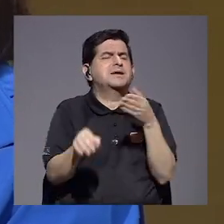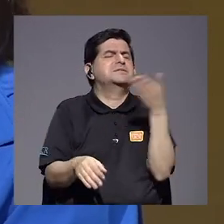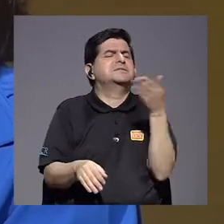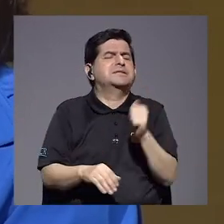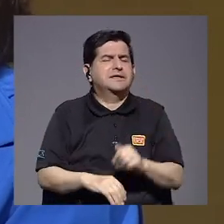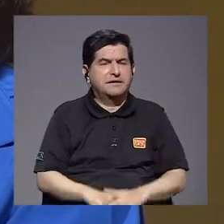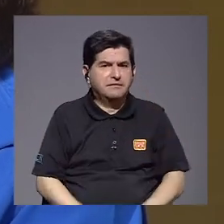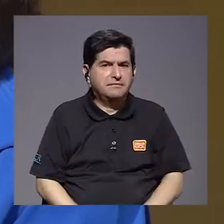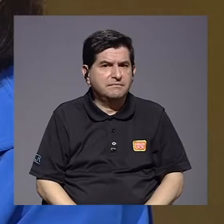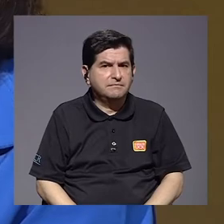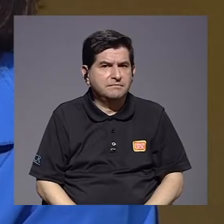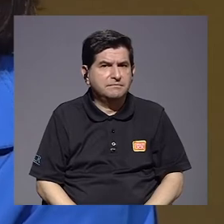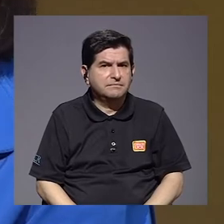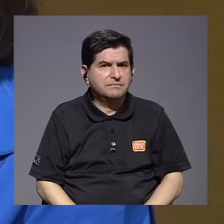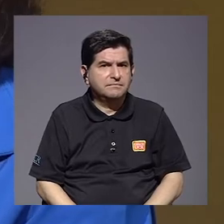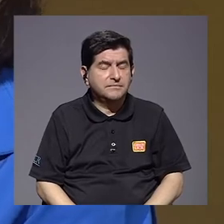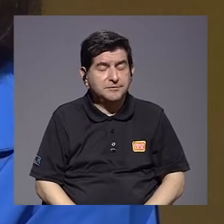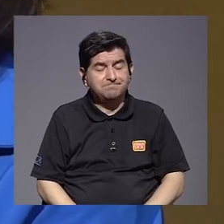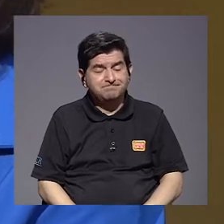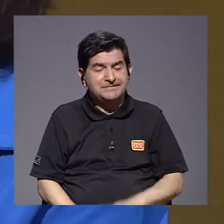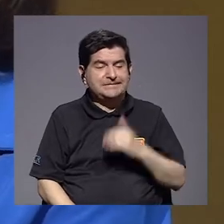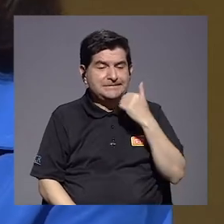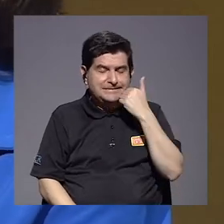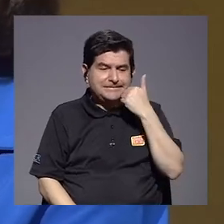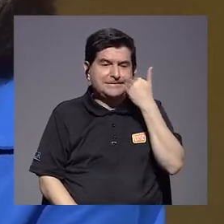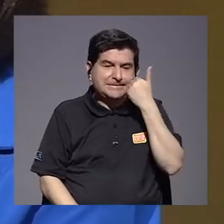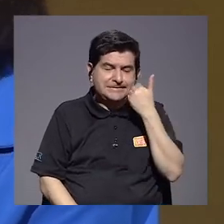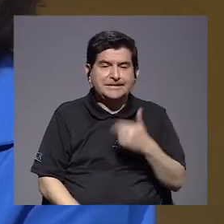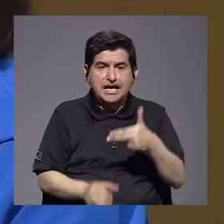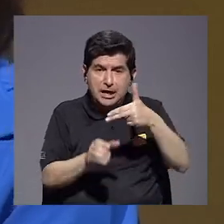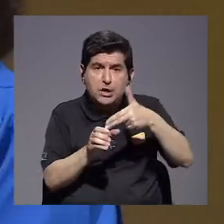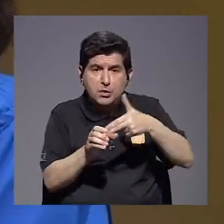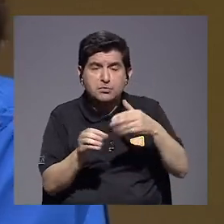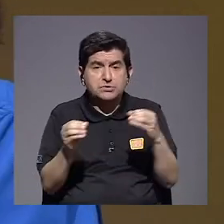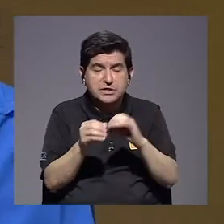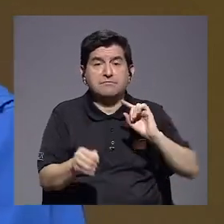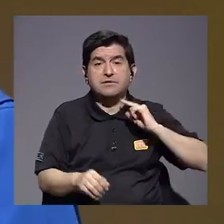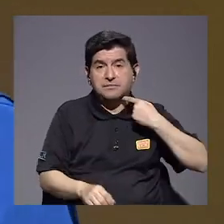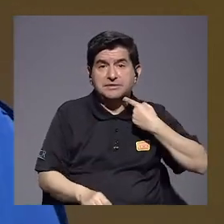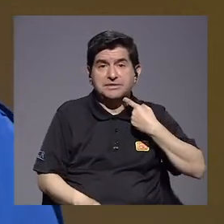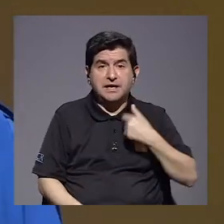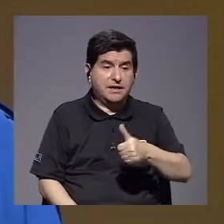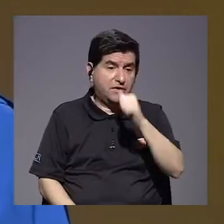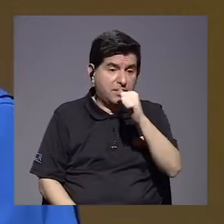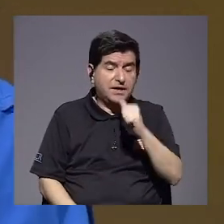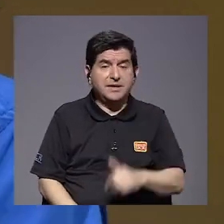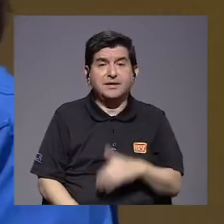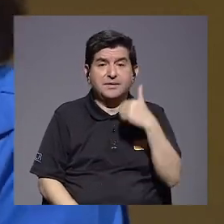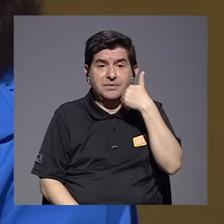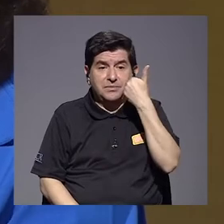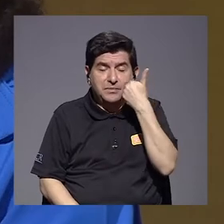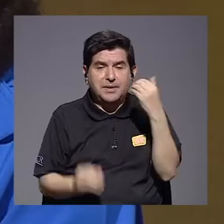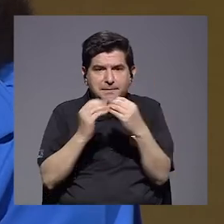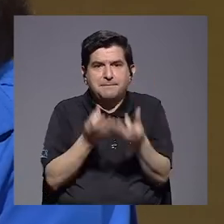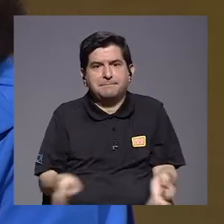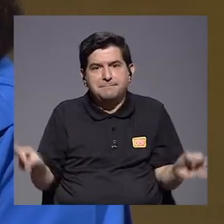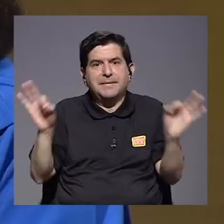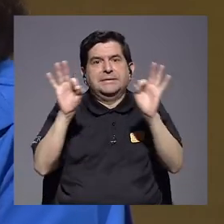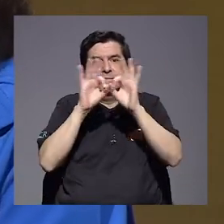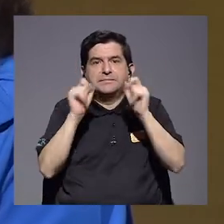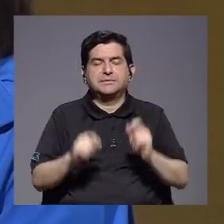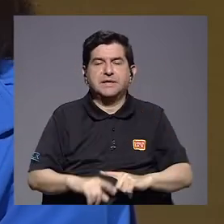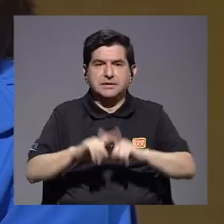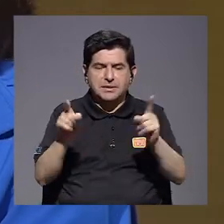Por supuesto que penosamente el combustible vale más caro que el agua, penosamente. Le damos más importancia a